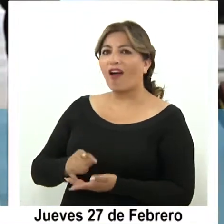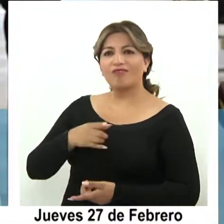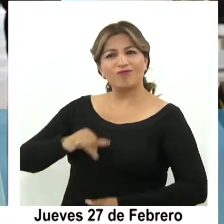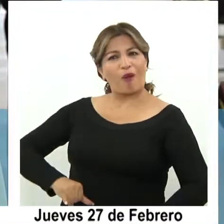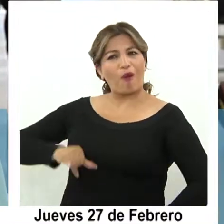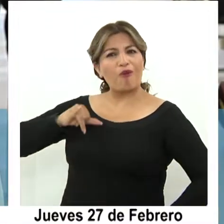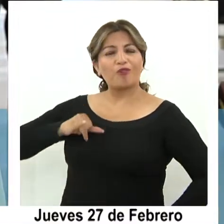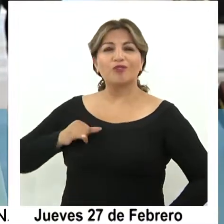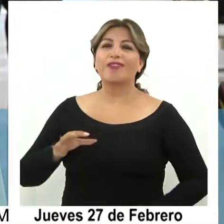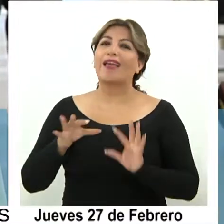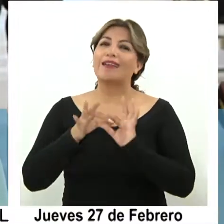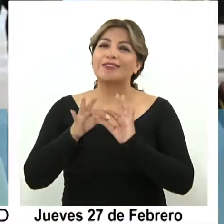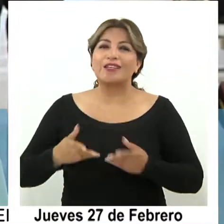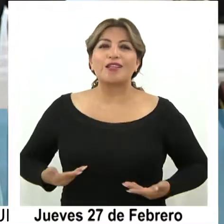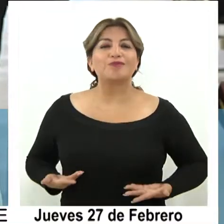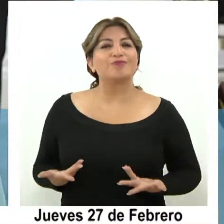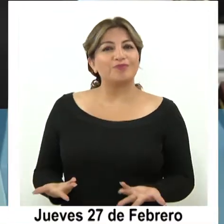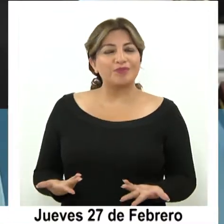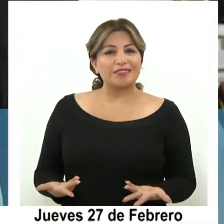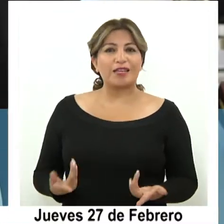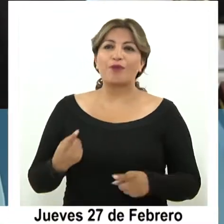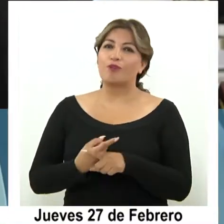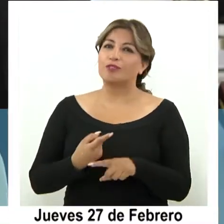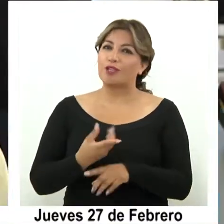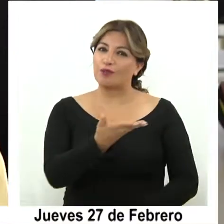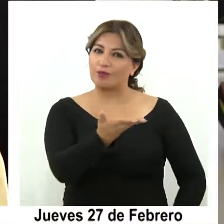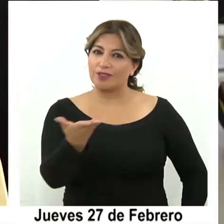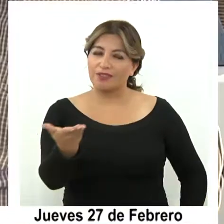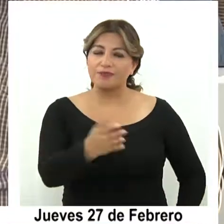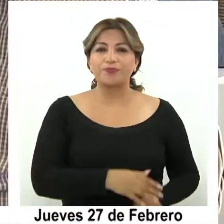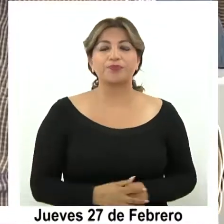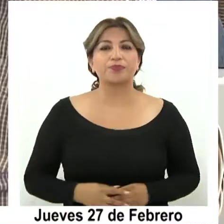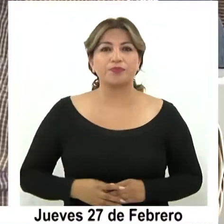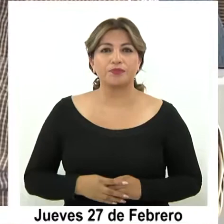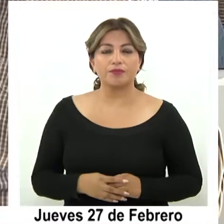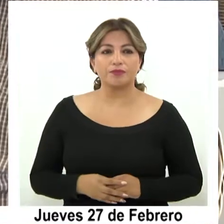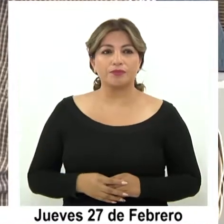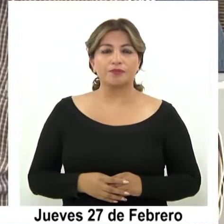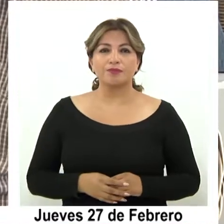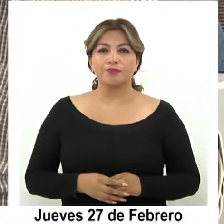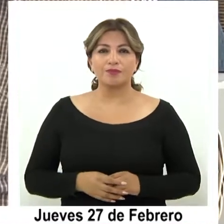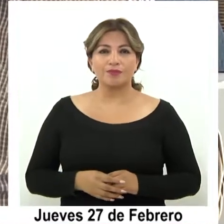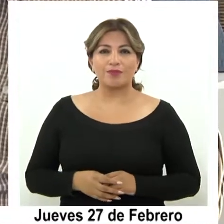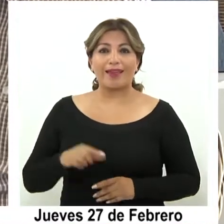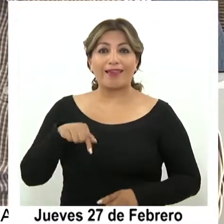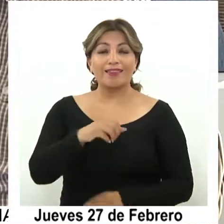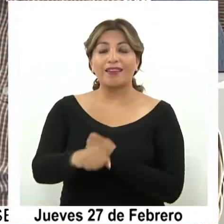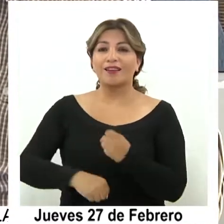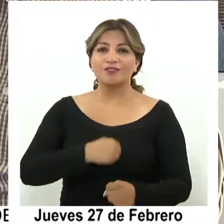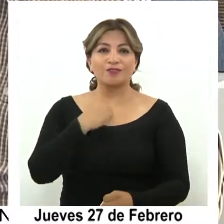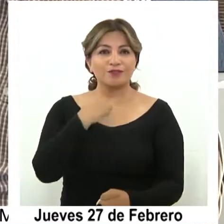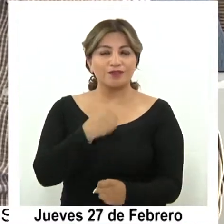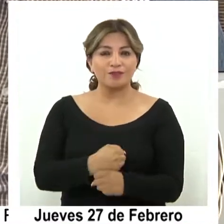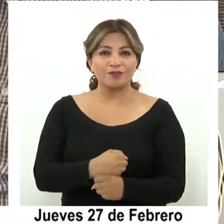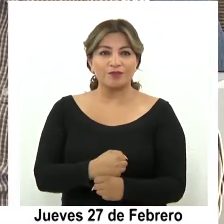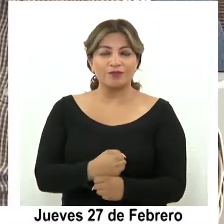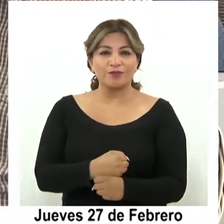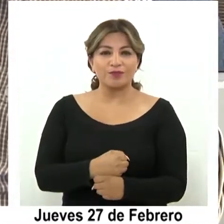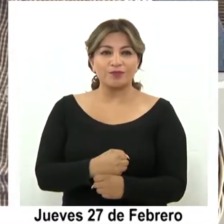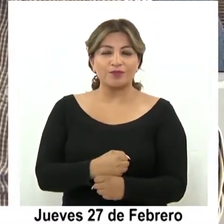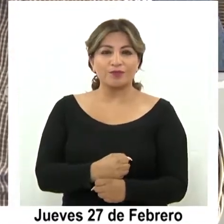privilegiado. No, muchas gracias a usted por la posibilidad de conversar con ustedes. Se cumple justamente este año,